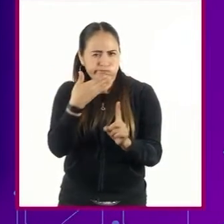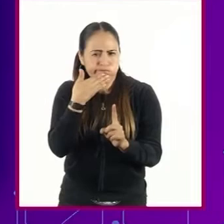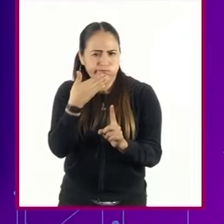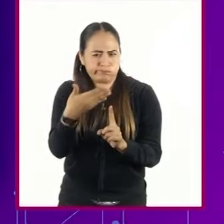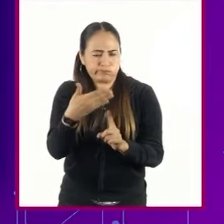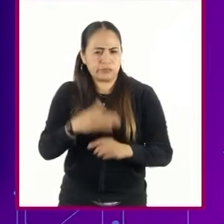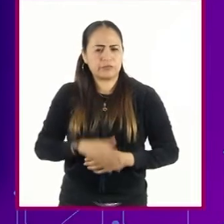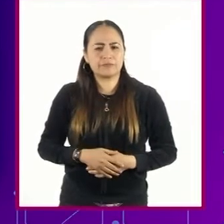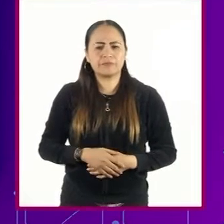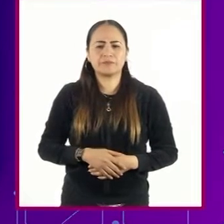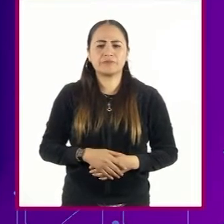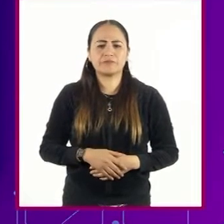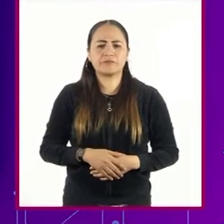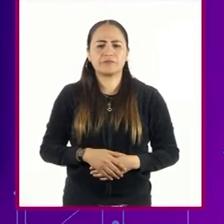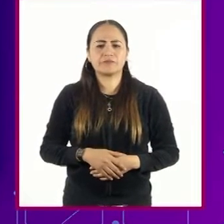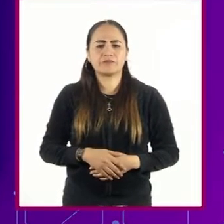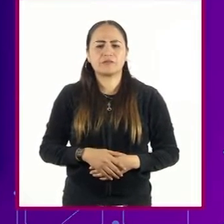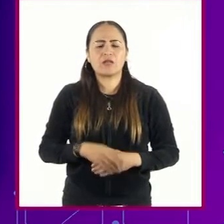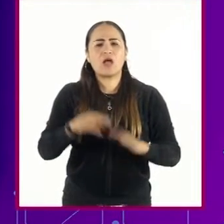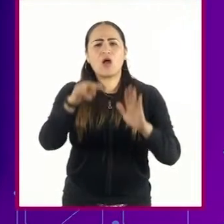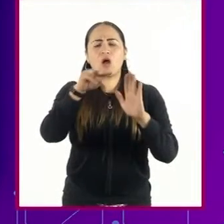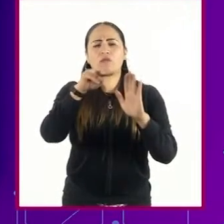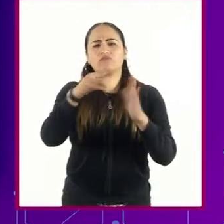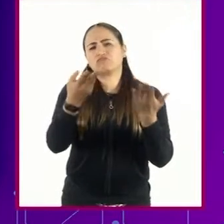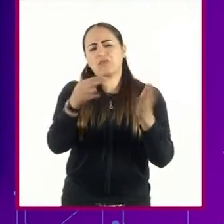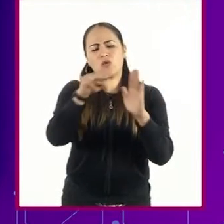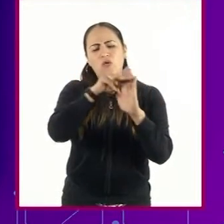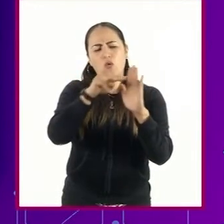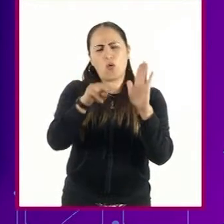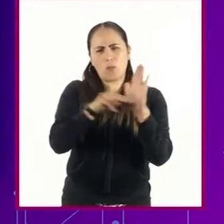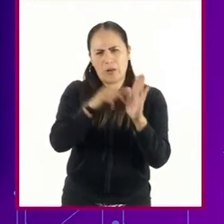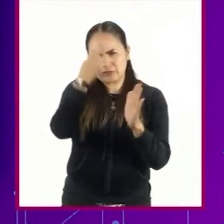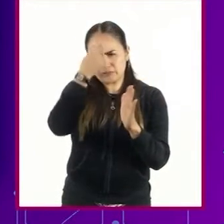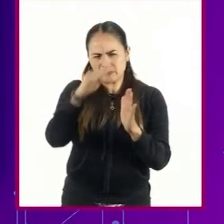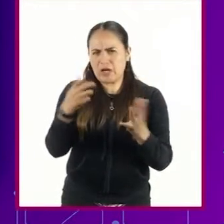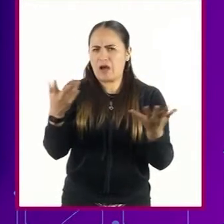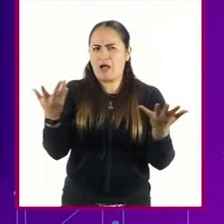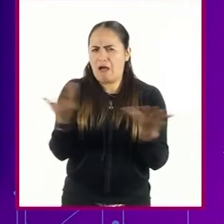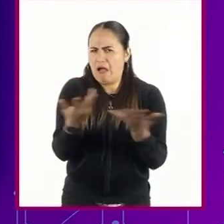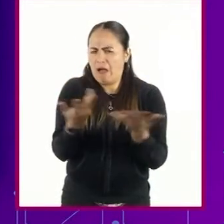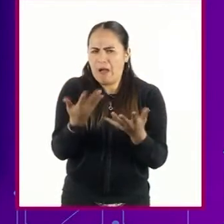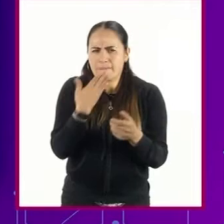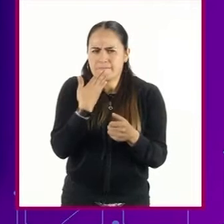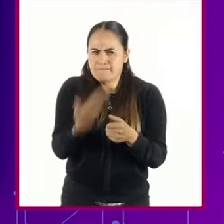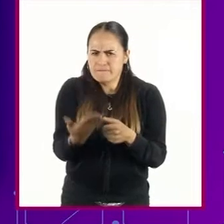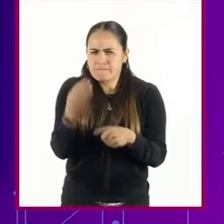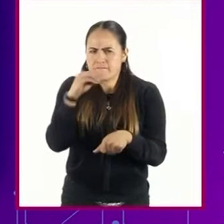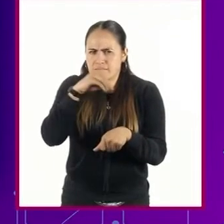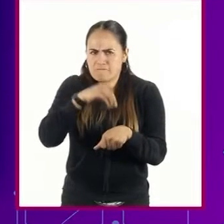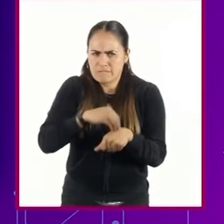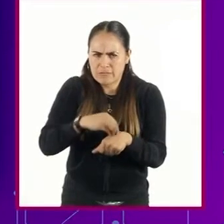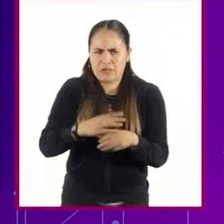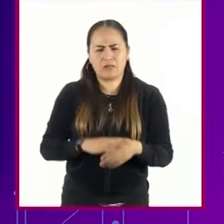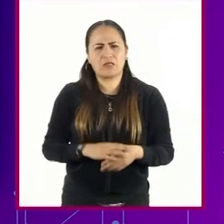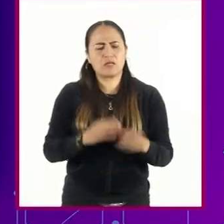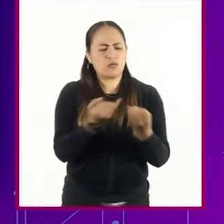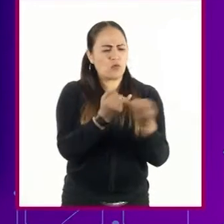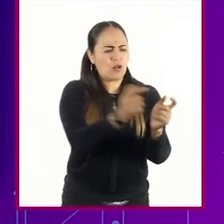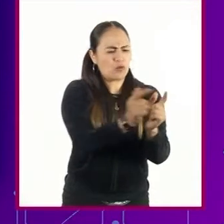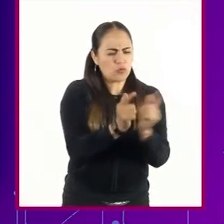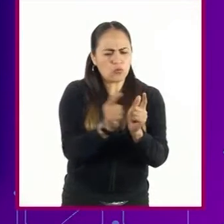¿Qué hace que se cumplan las normas de comportamiento social y las leyes en cada uno de los grupos a los que